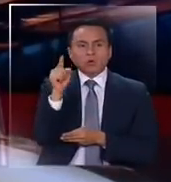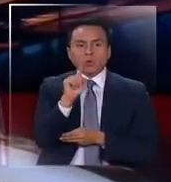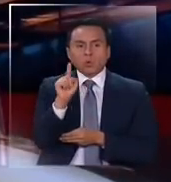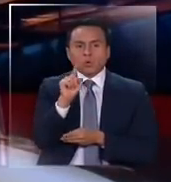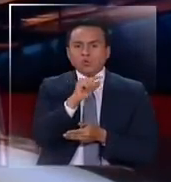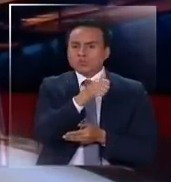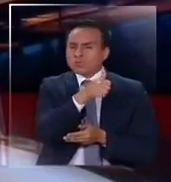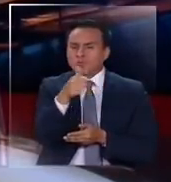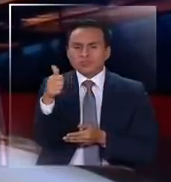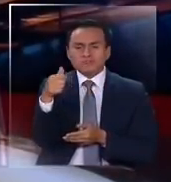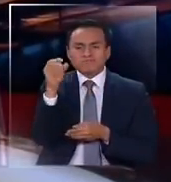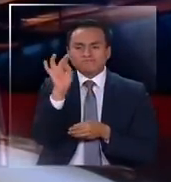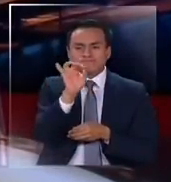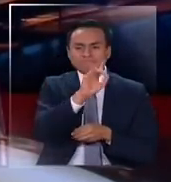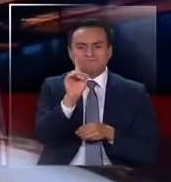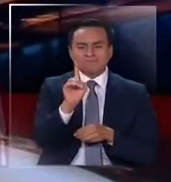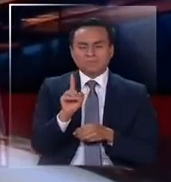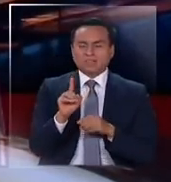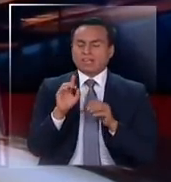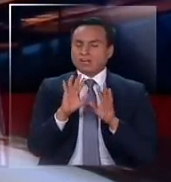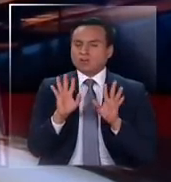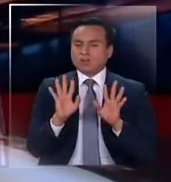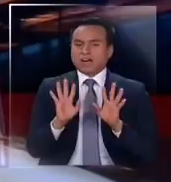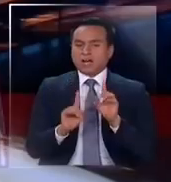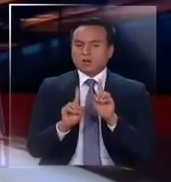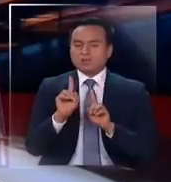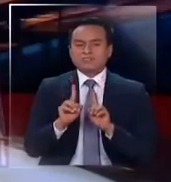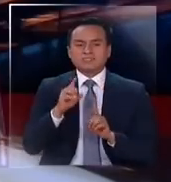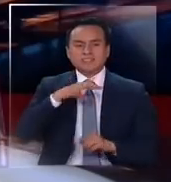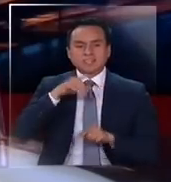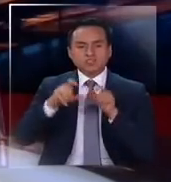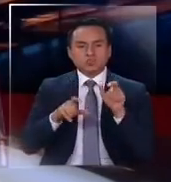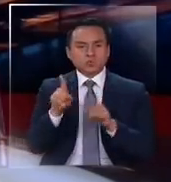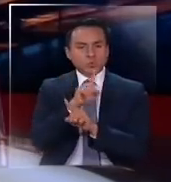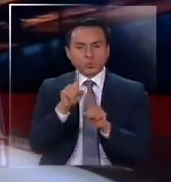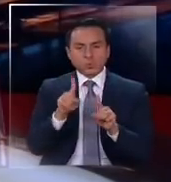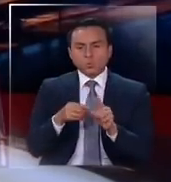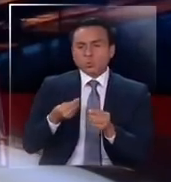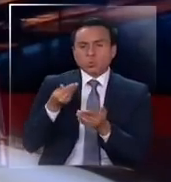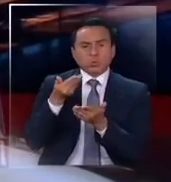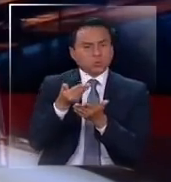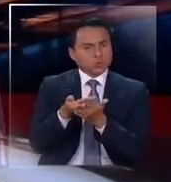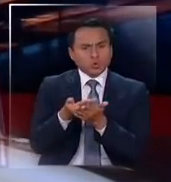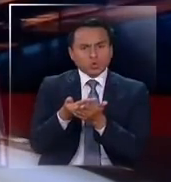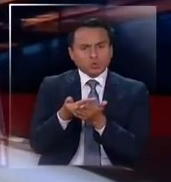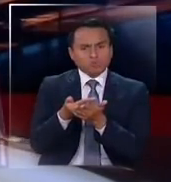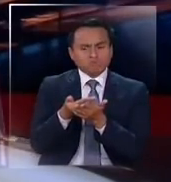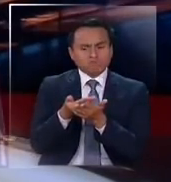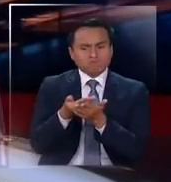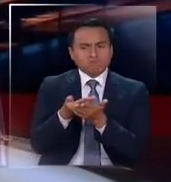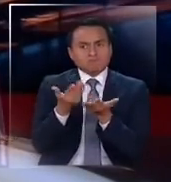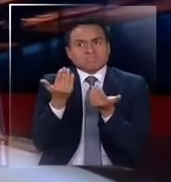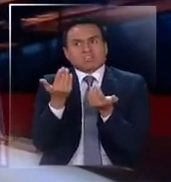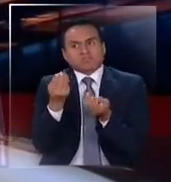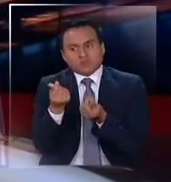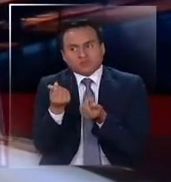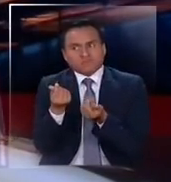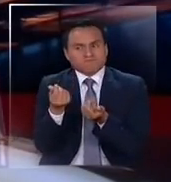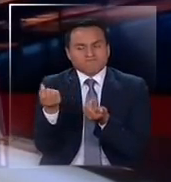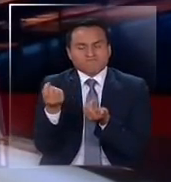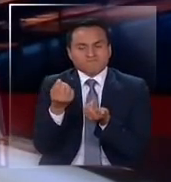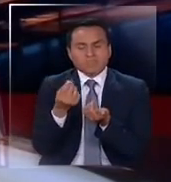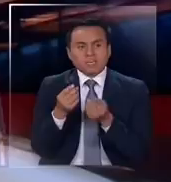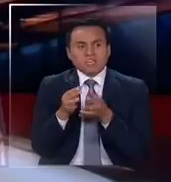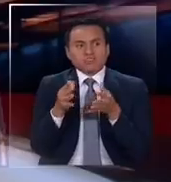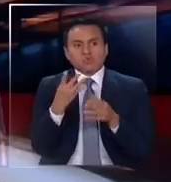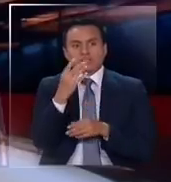a todos les va a llegar. Claro, hay chilenos a los que no se les dio este esperado monto y